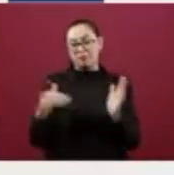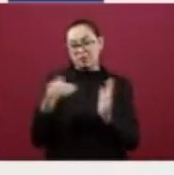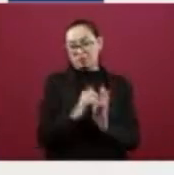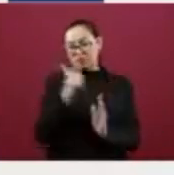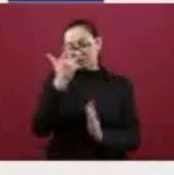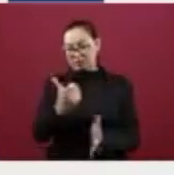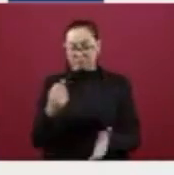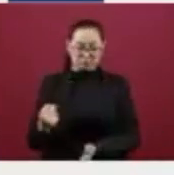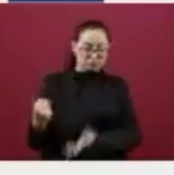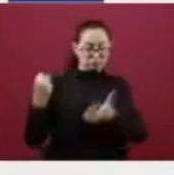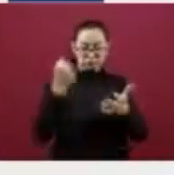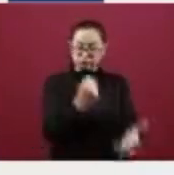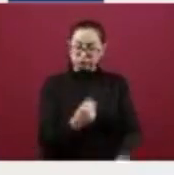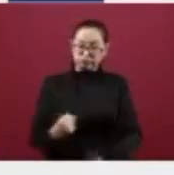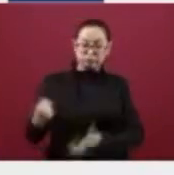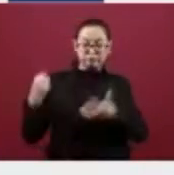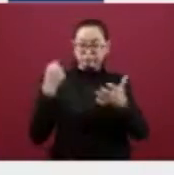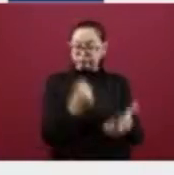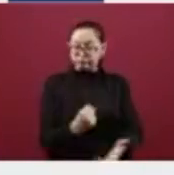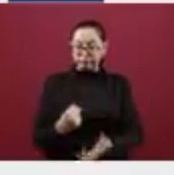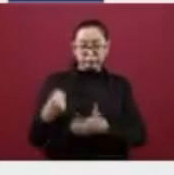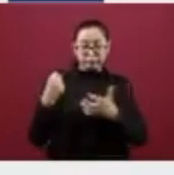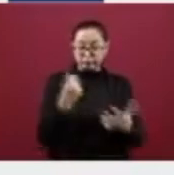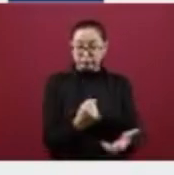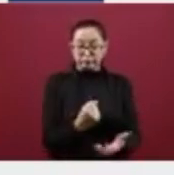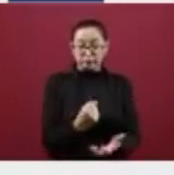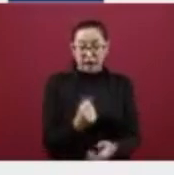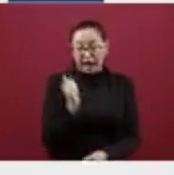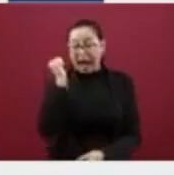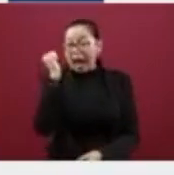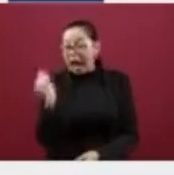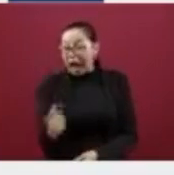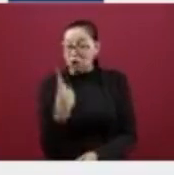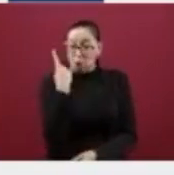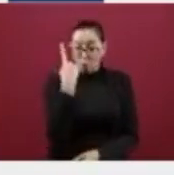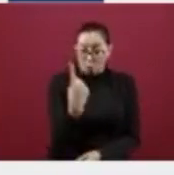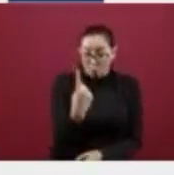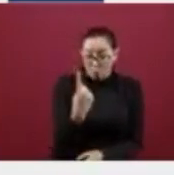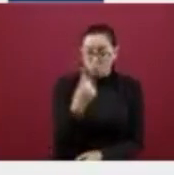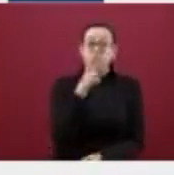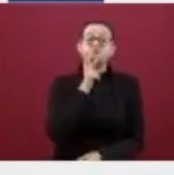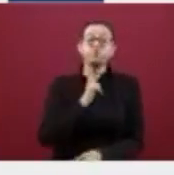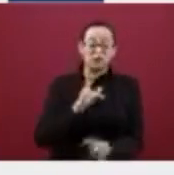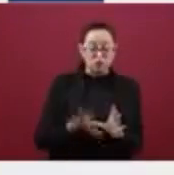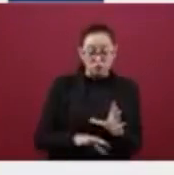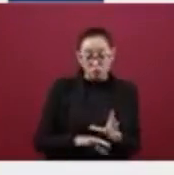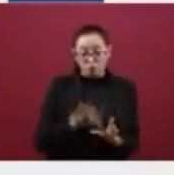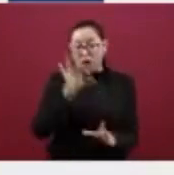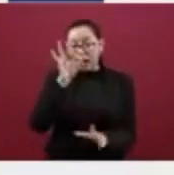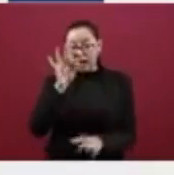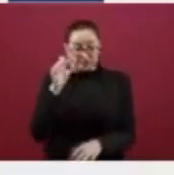en estos años y no se ha extraído una sola gota de aceite. De manera que